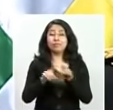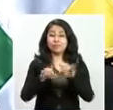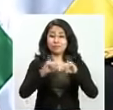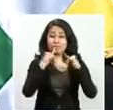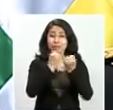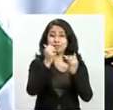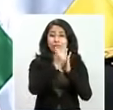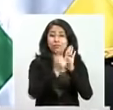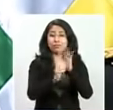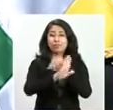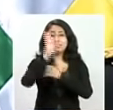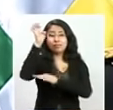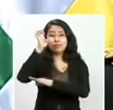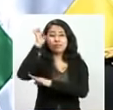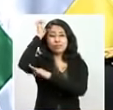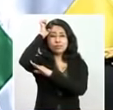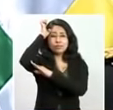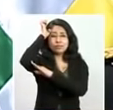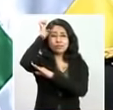caso,